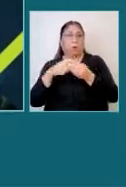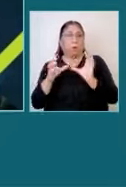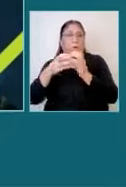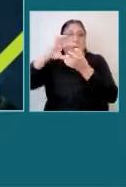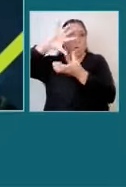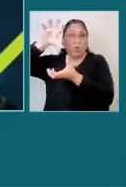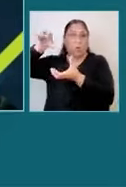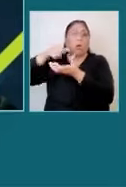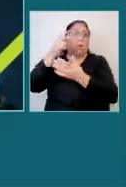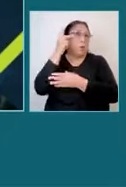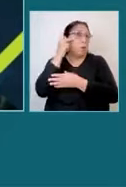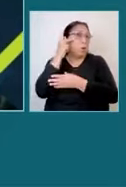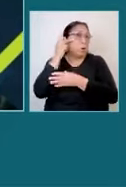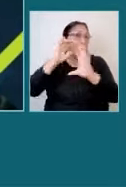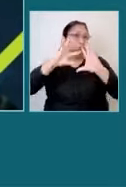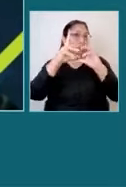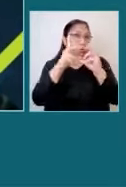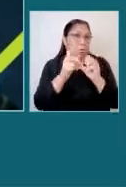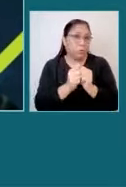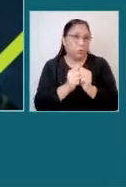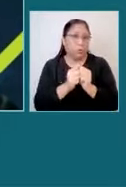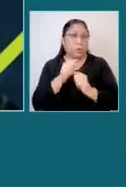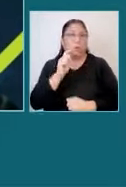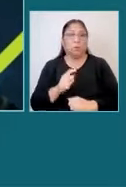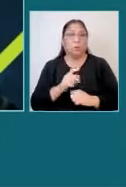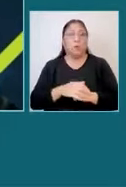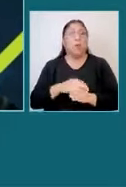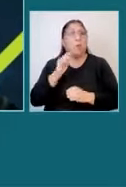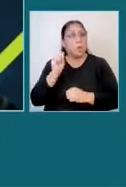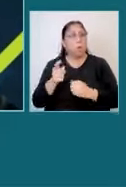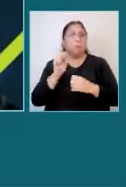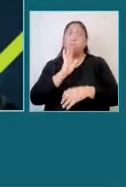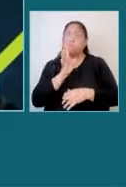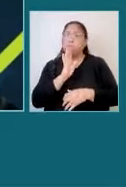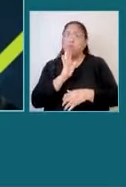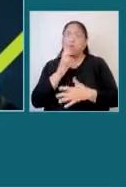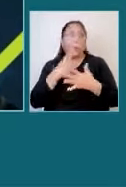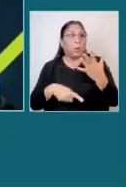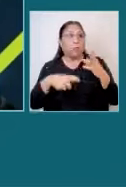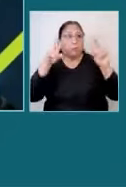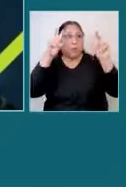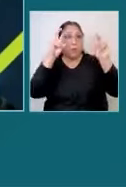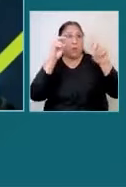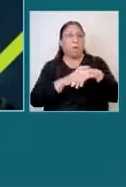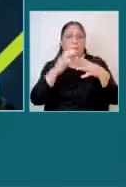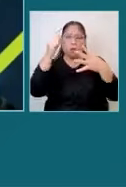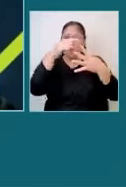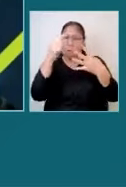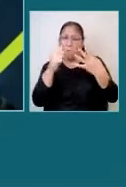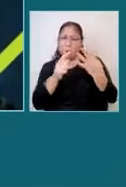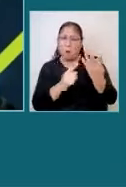Korean Venture Capital Association, quien nos hablará, pues, precisamente sobre la gama de